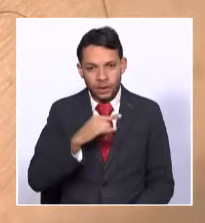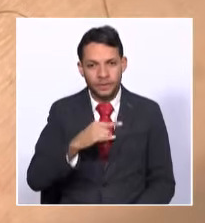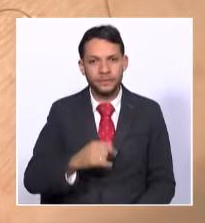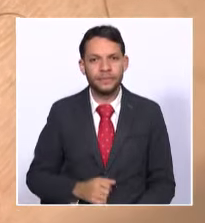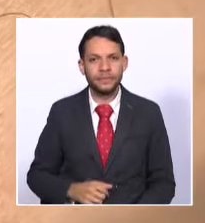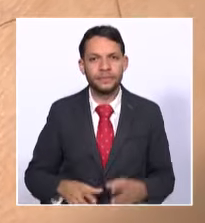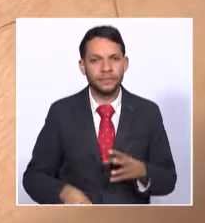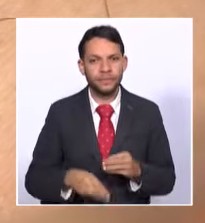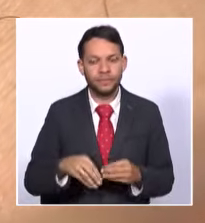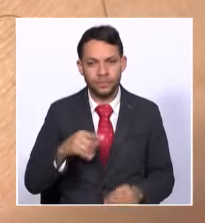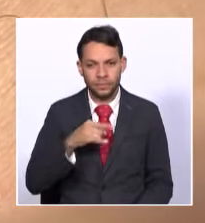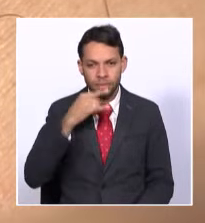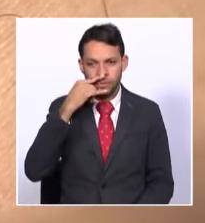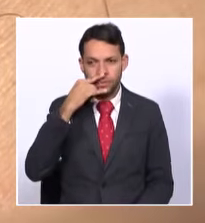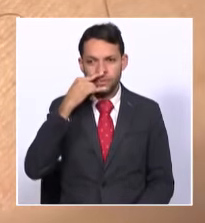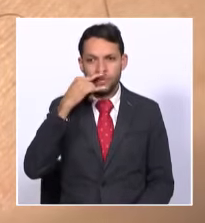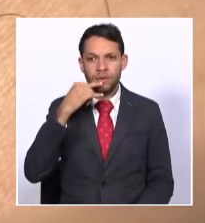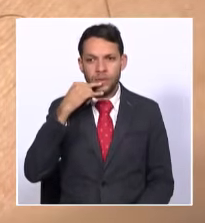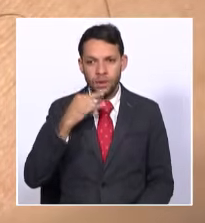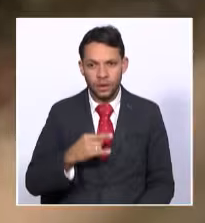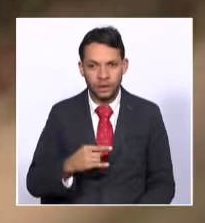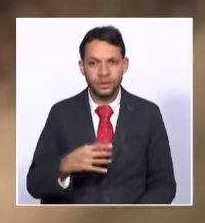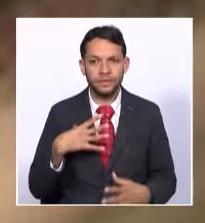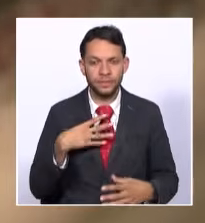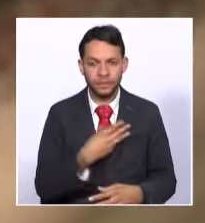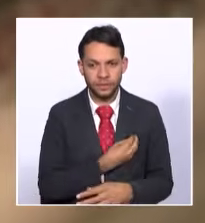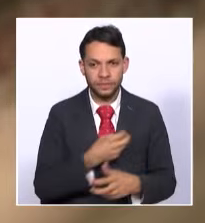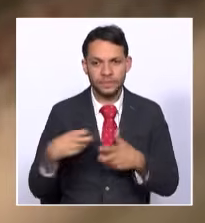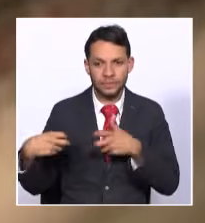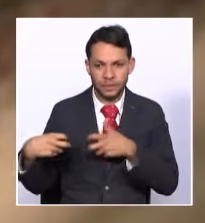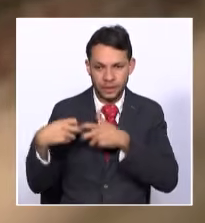La electroacupuntura es